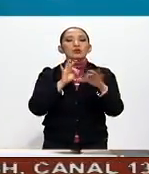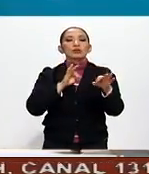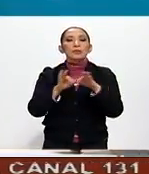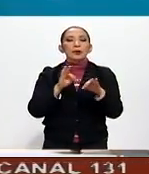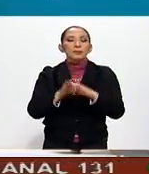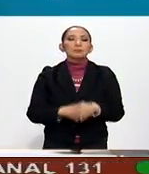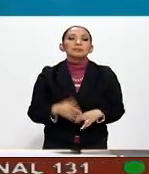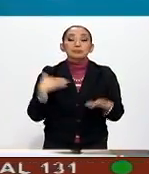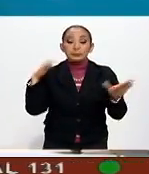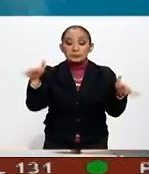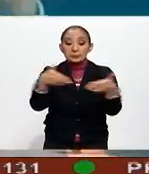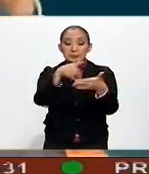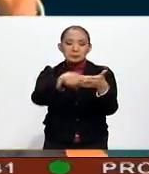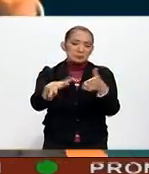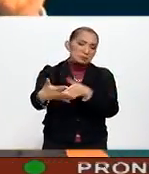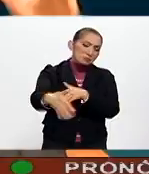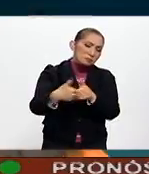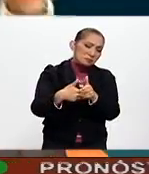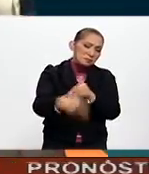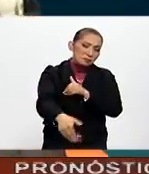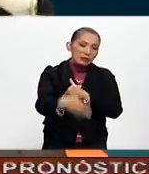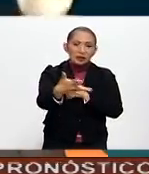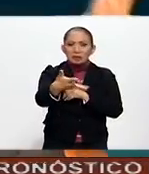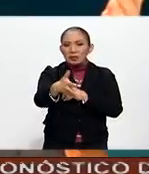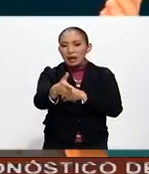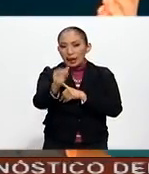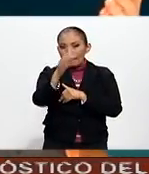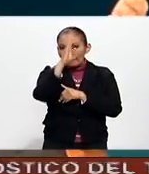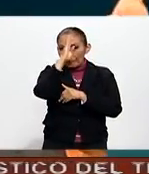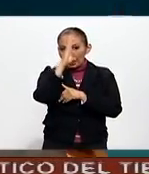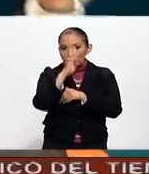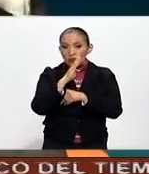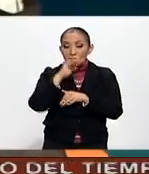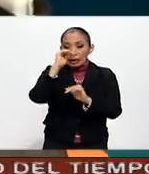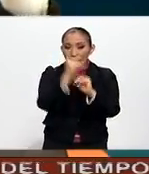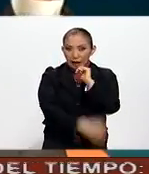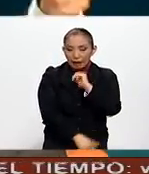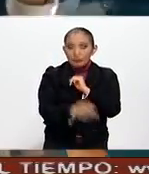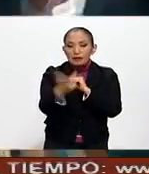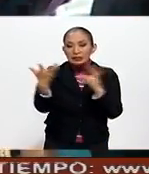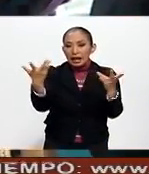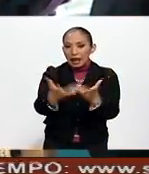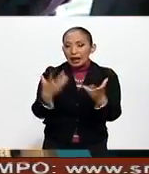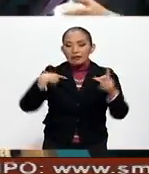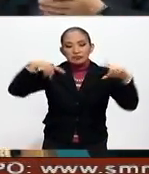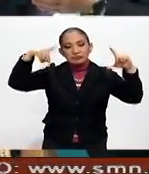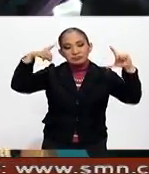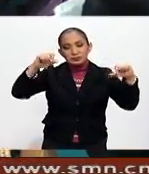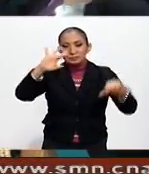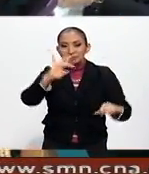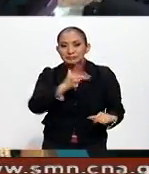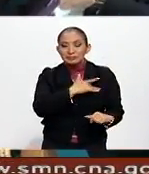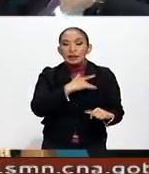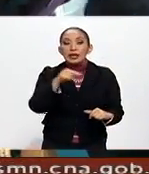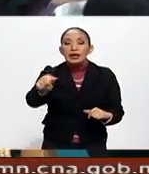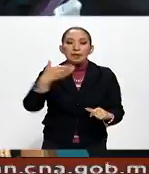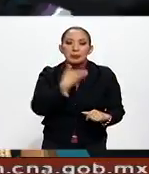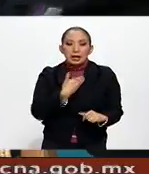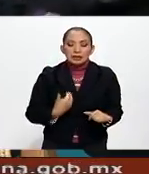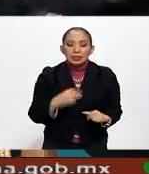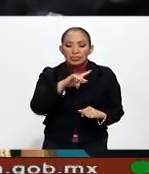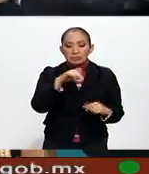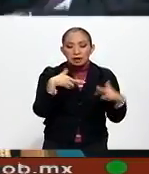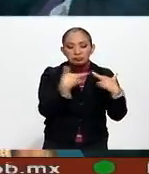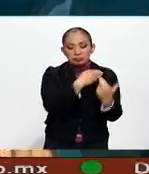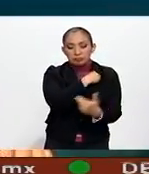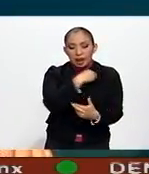trabajo. La clausura se calcula que sea alrededor del mediodía. Al término se realizará la fotografía oficial. Los mandatarios se reunirán con